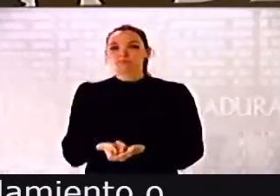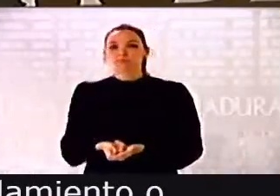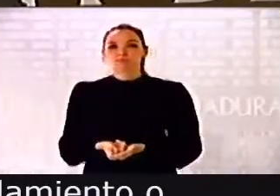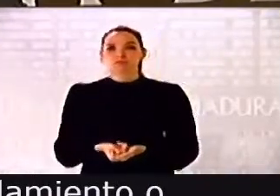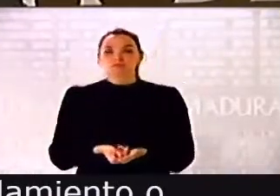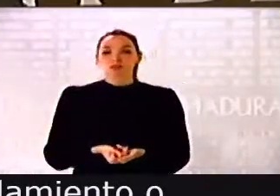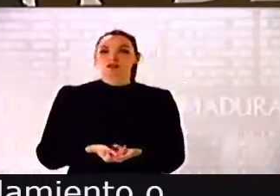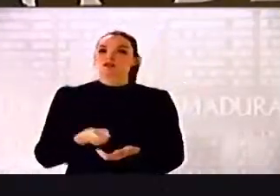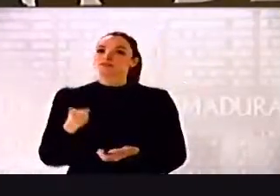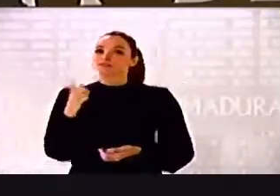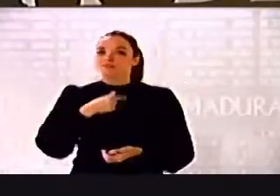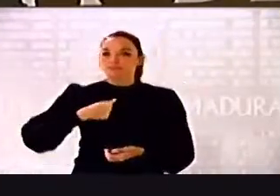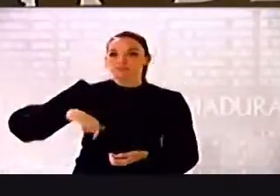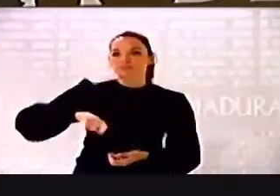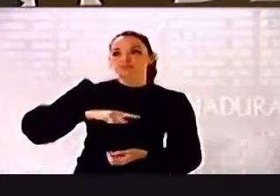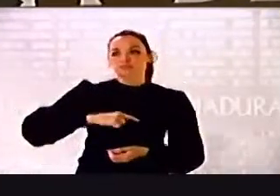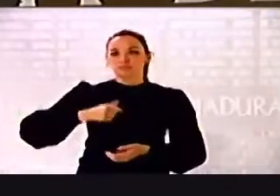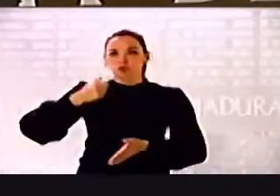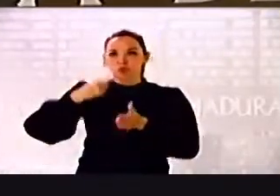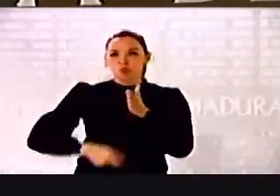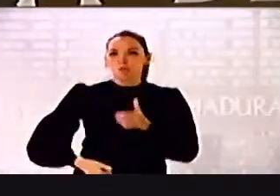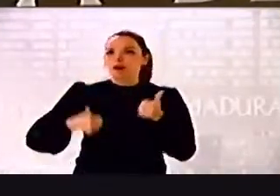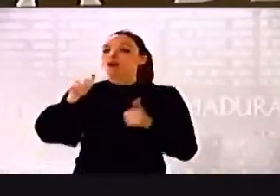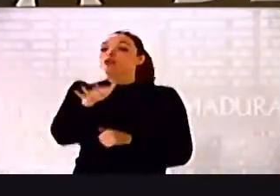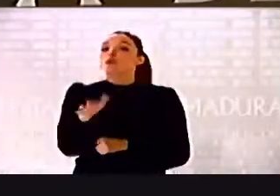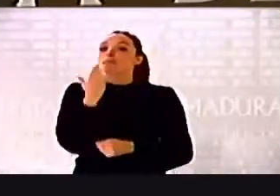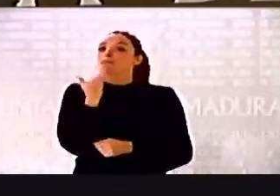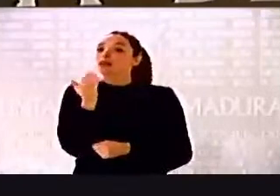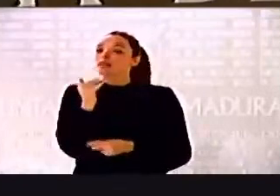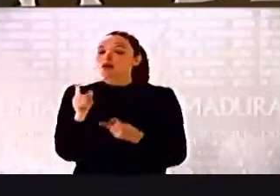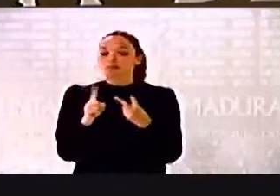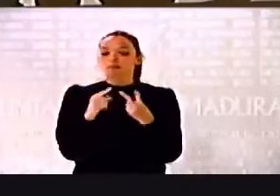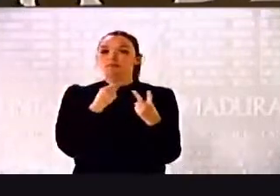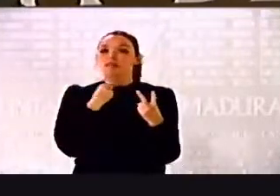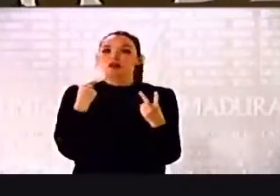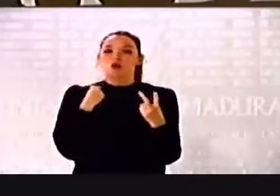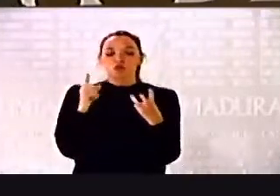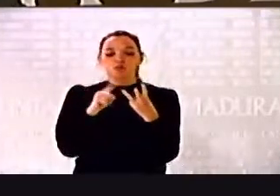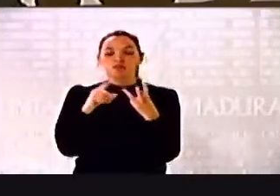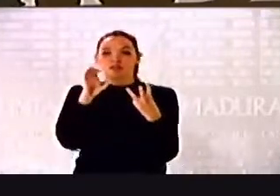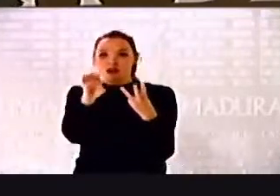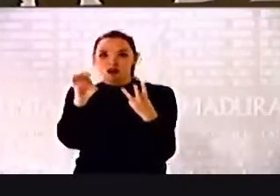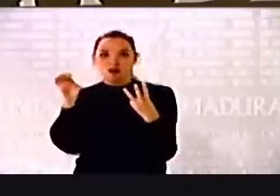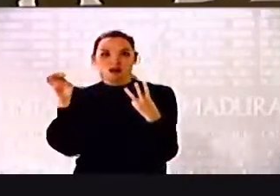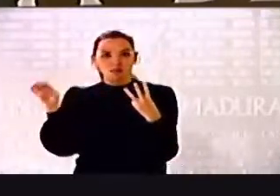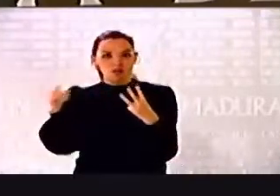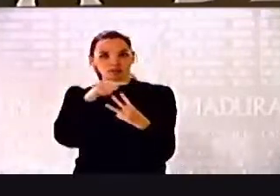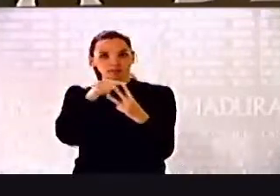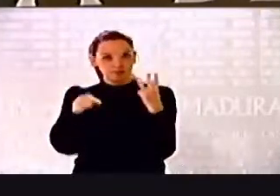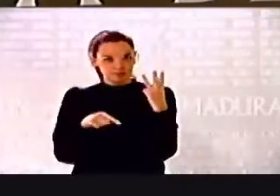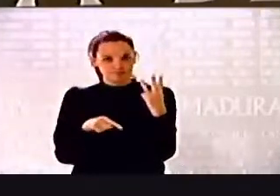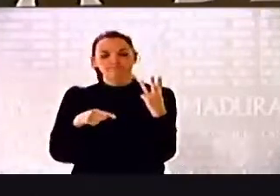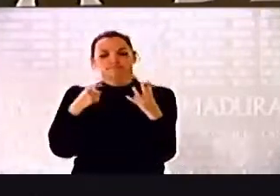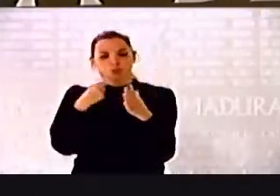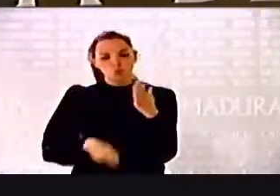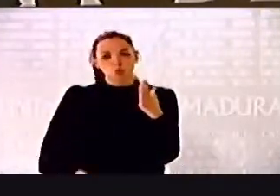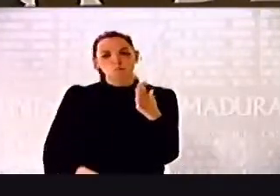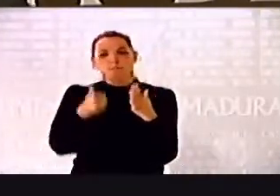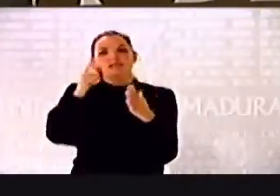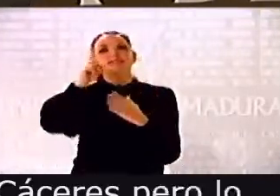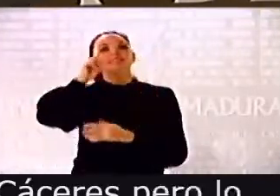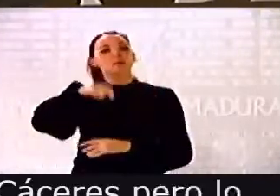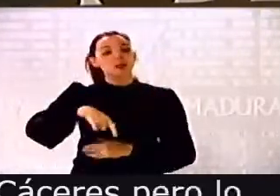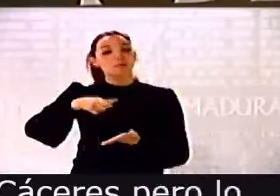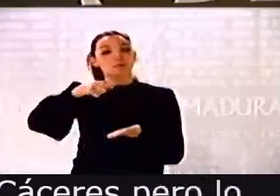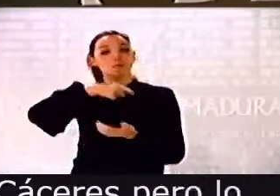Eso lo vamos a intensificar en las ciudades de Mérida, de Badajoz y de Cáceres, pero lo vamos a hacer extensivo a las